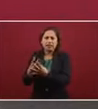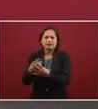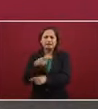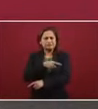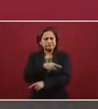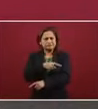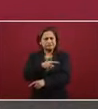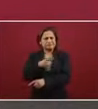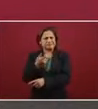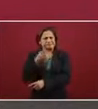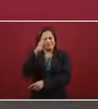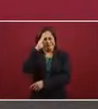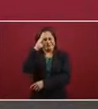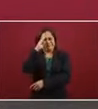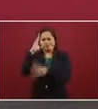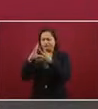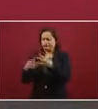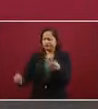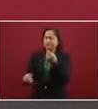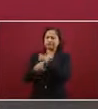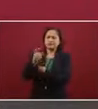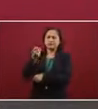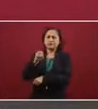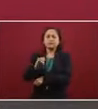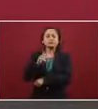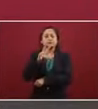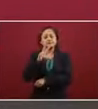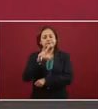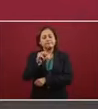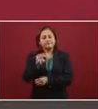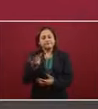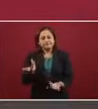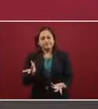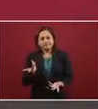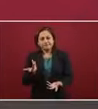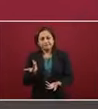y olvidan que